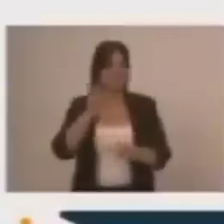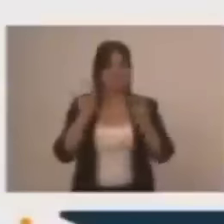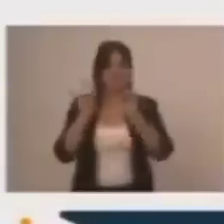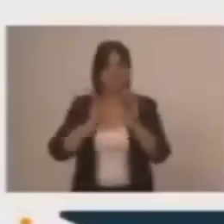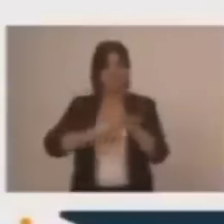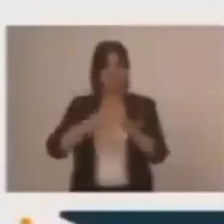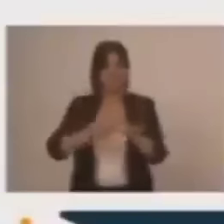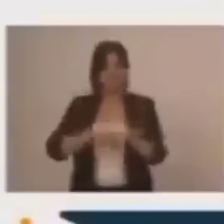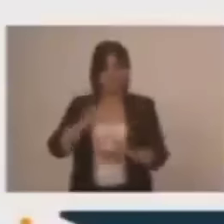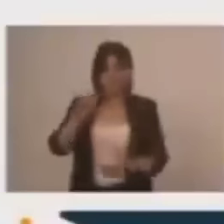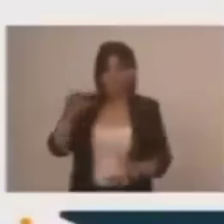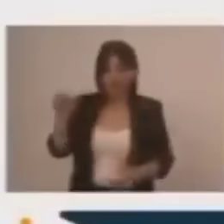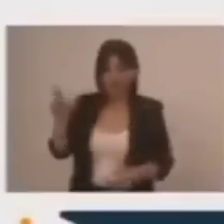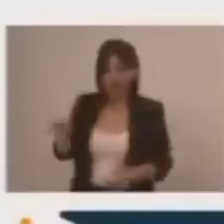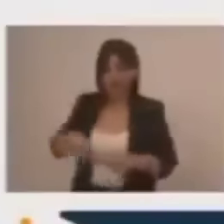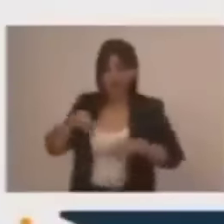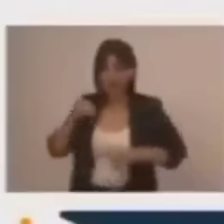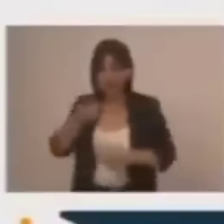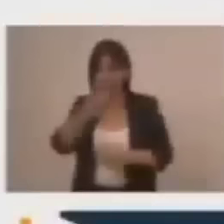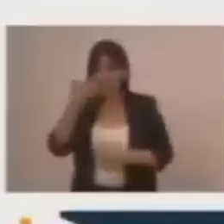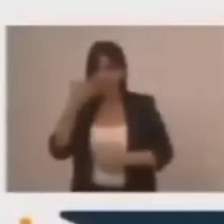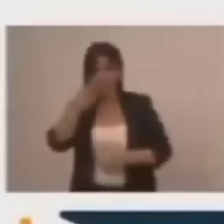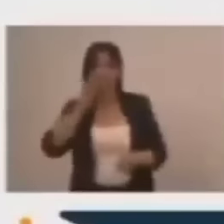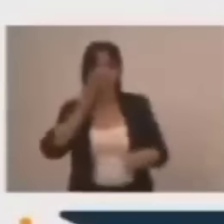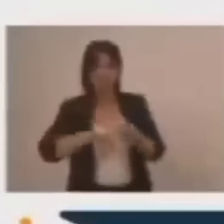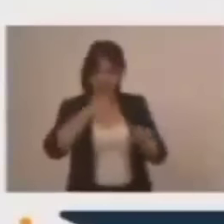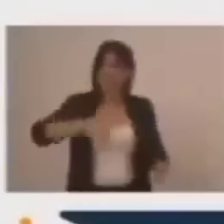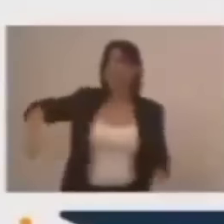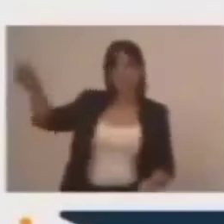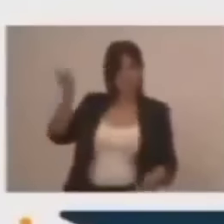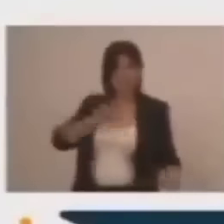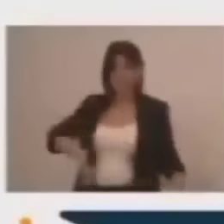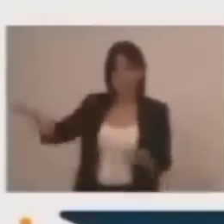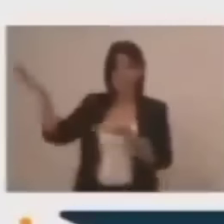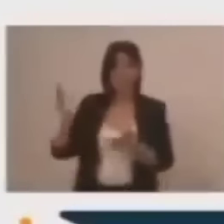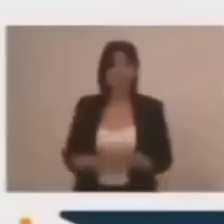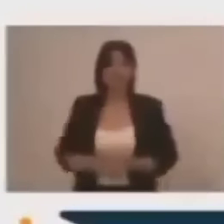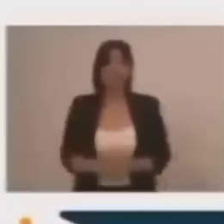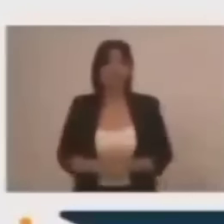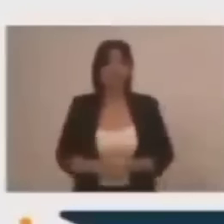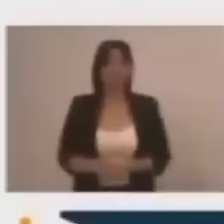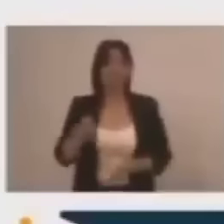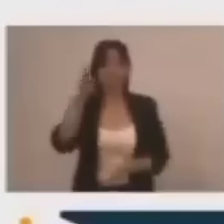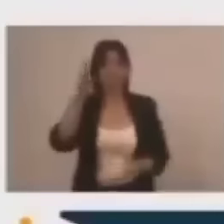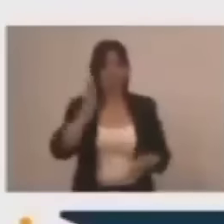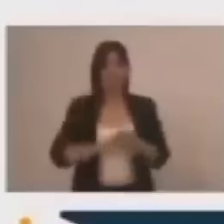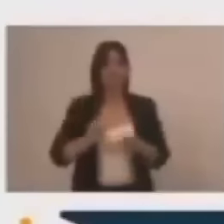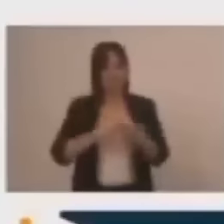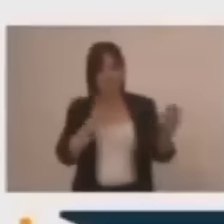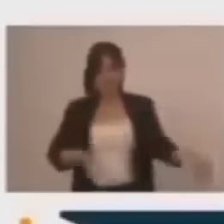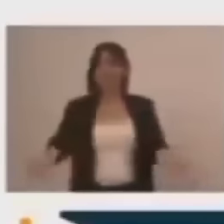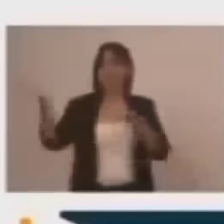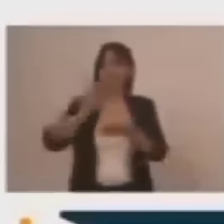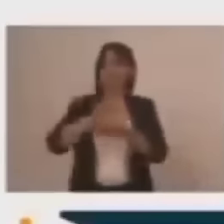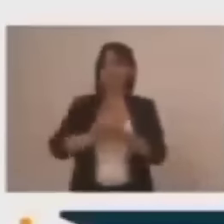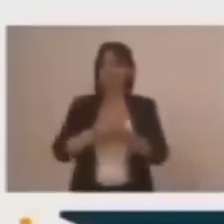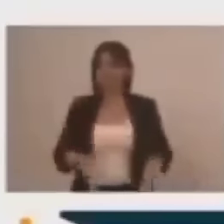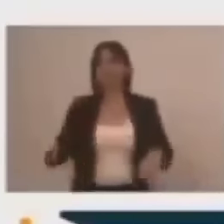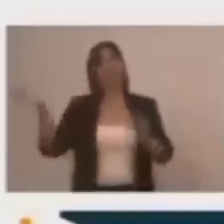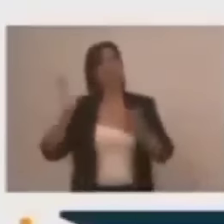¿Quieren encontrar pícaros de bandidos? Ustedes los conocen, vayan por ellos. Ustedes los conocen, los que lo invitaron